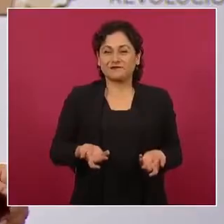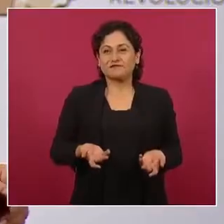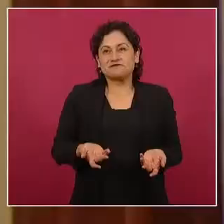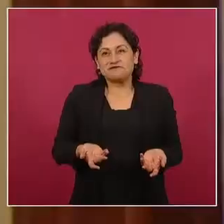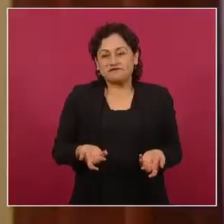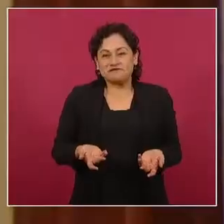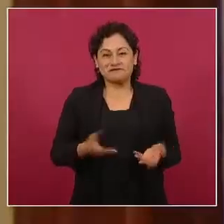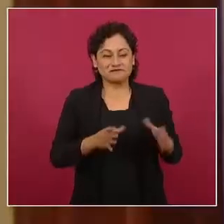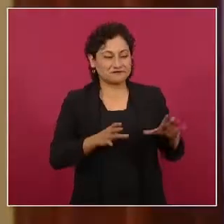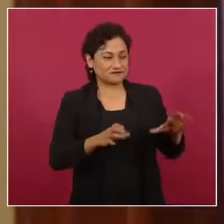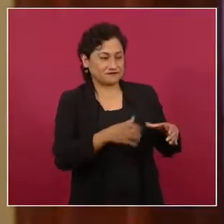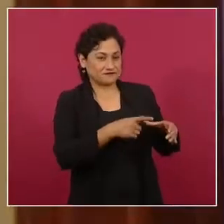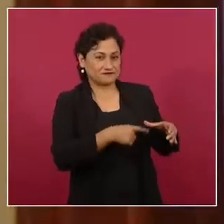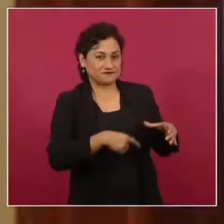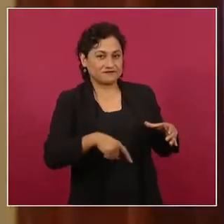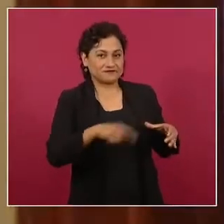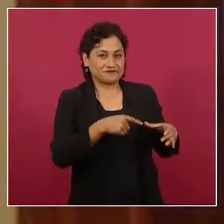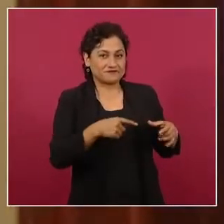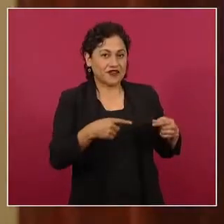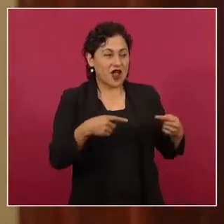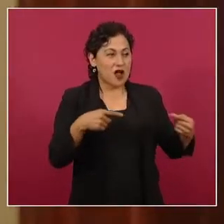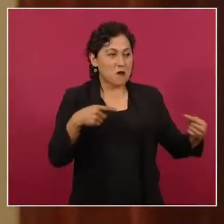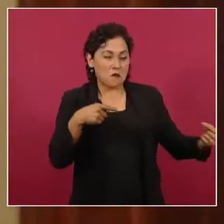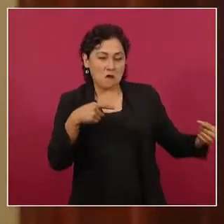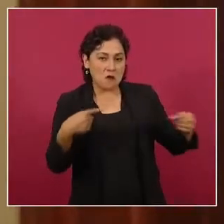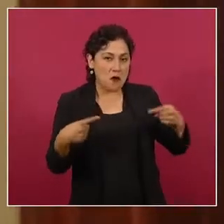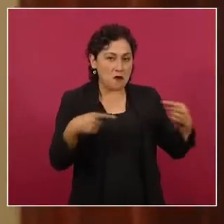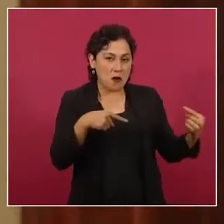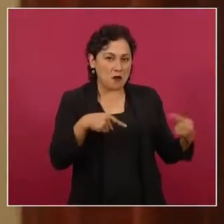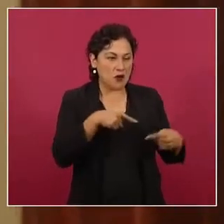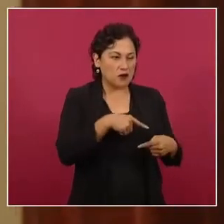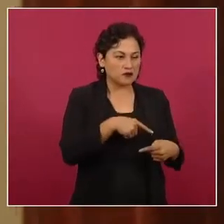actuaron así nuestros adversarios?